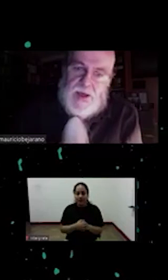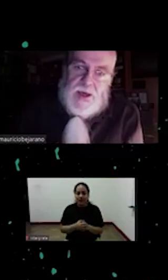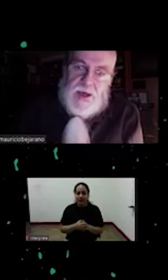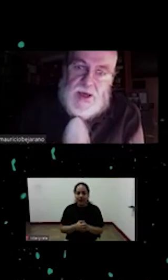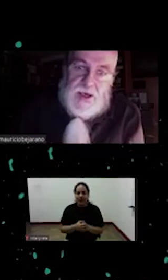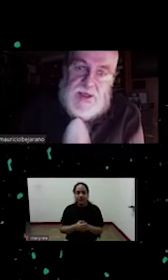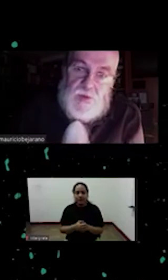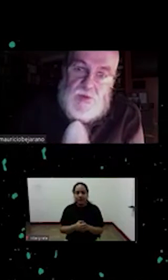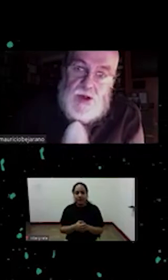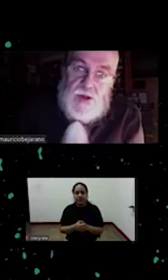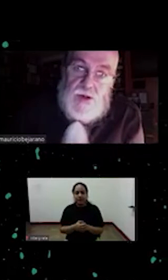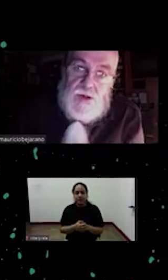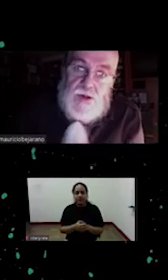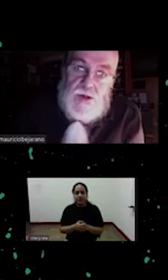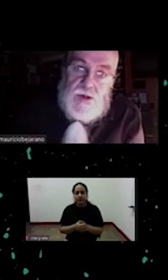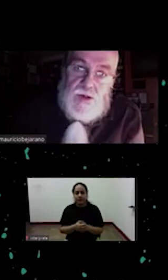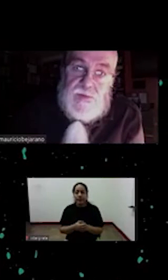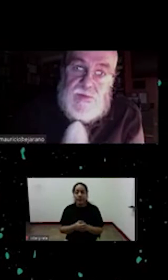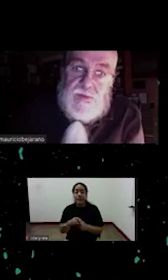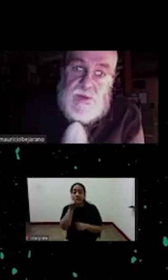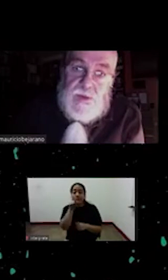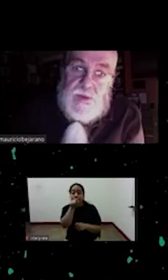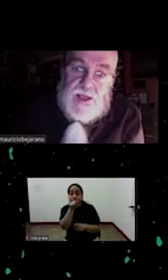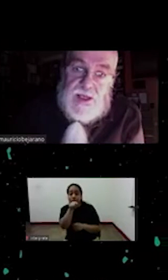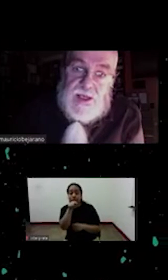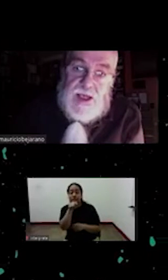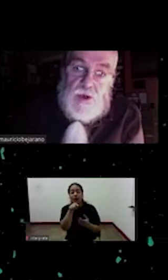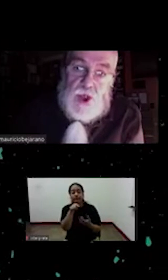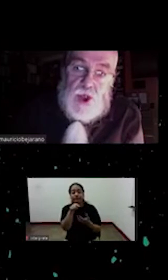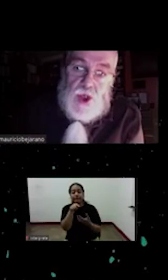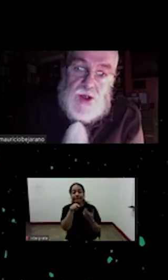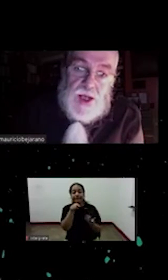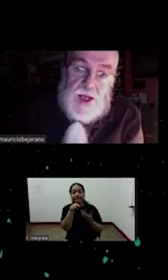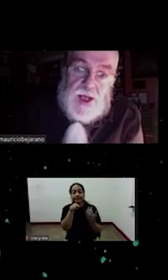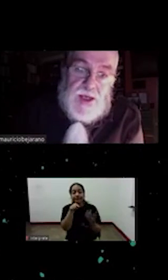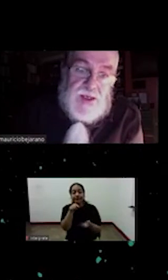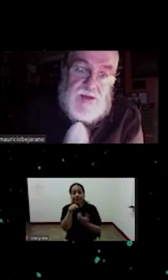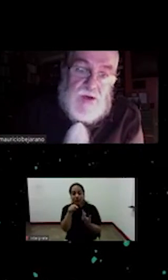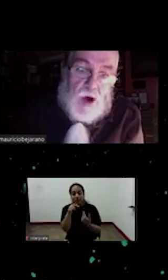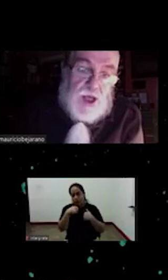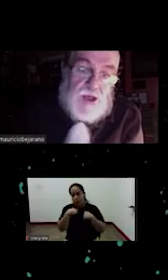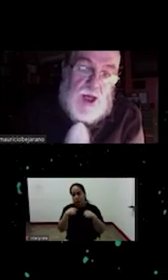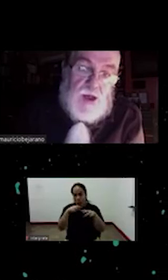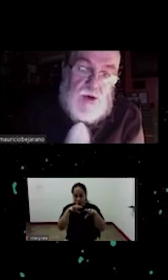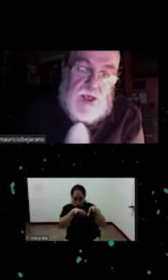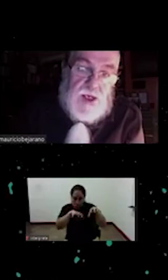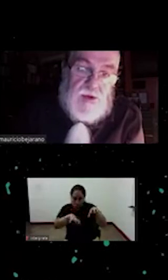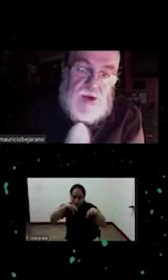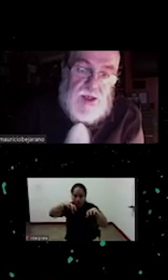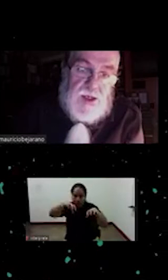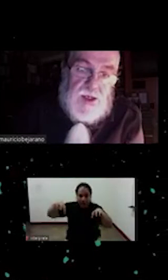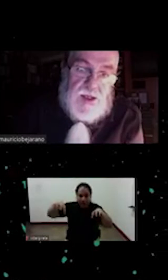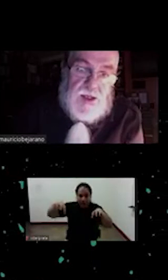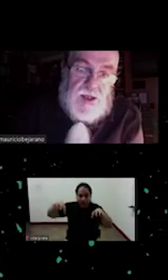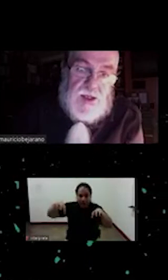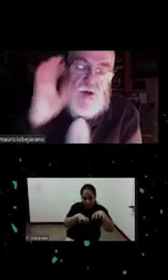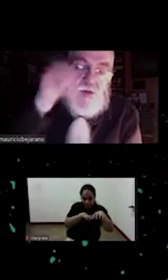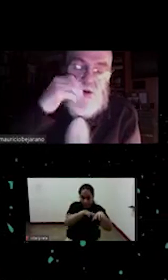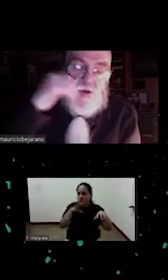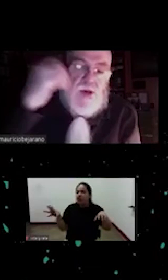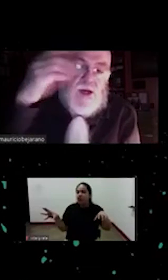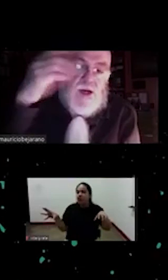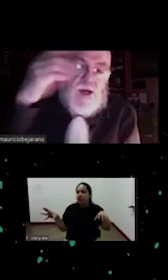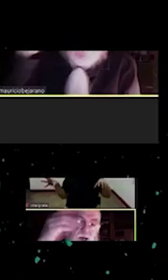Esta es un poquito, esta es la distribución de todas las obras que se montan de artistas de todo el